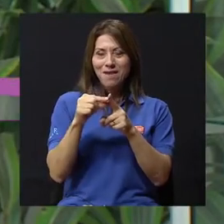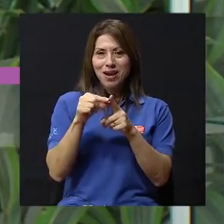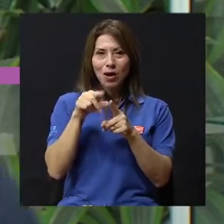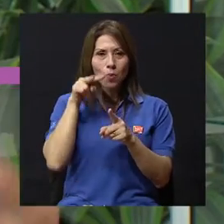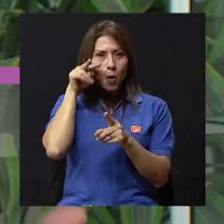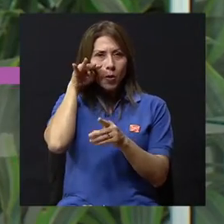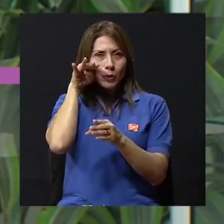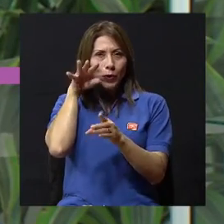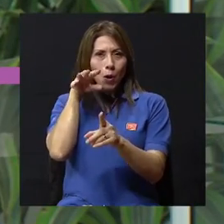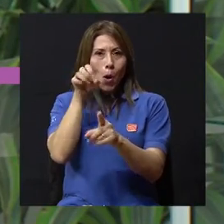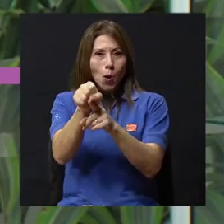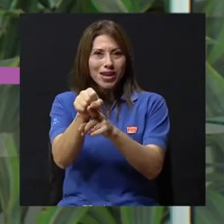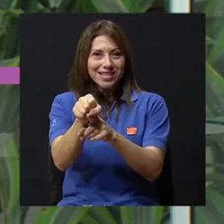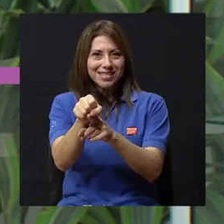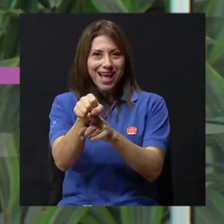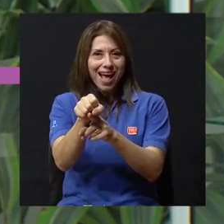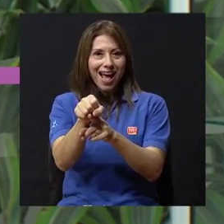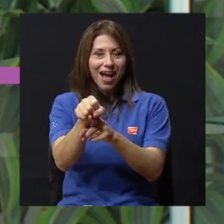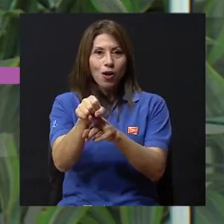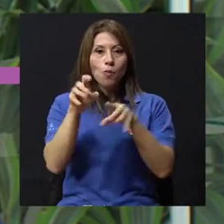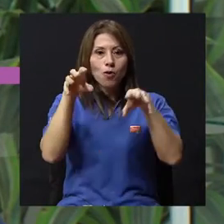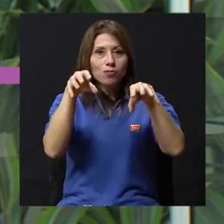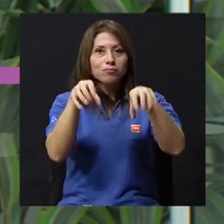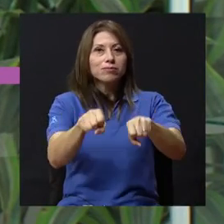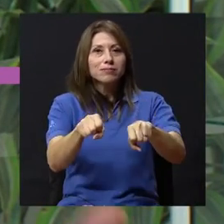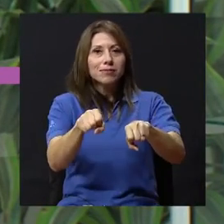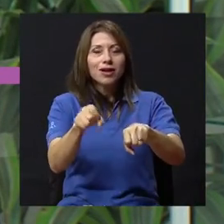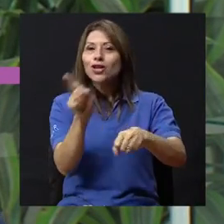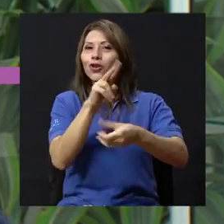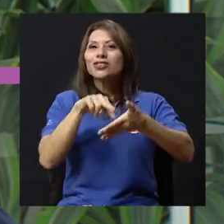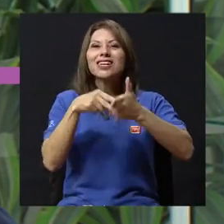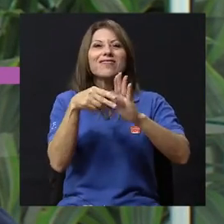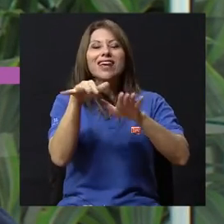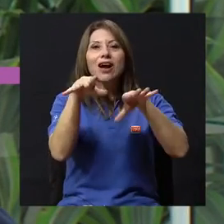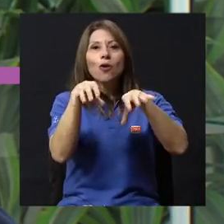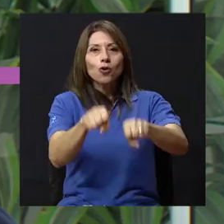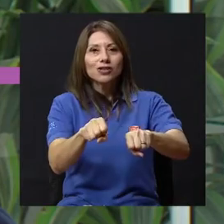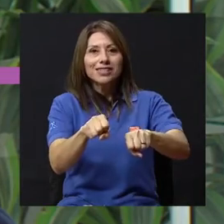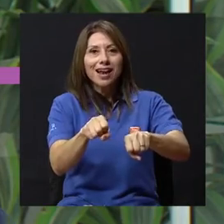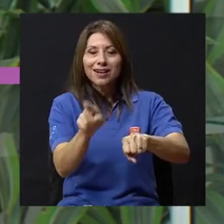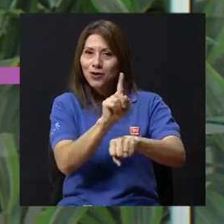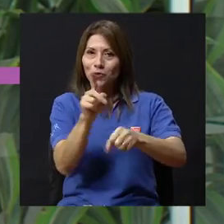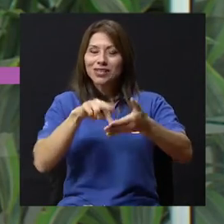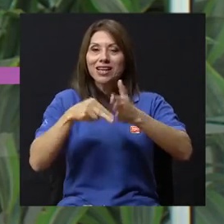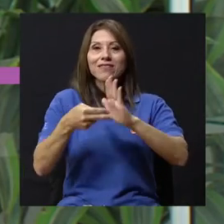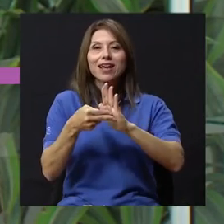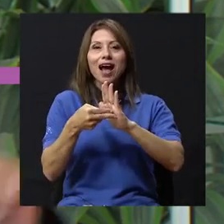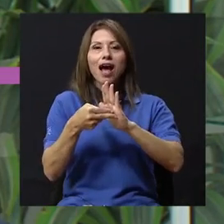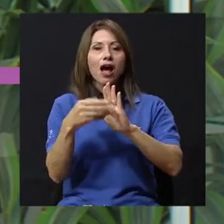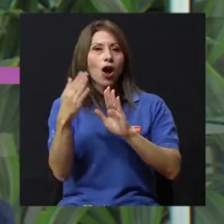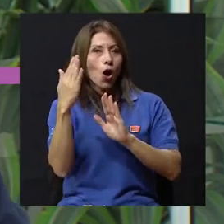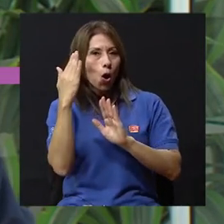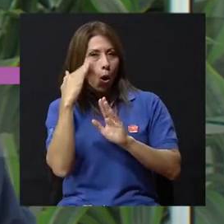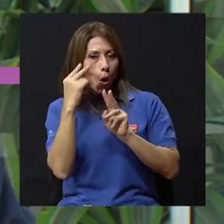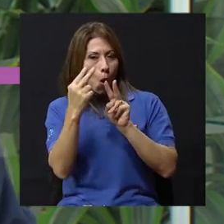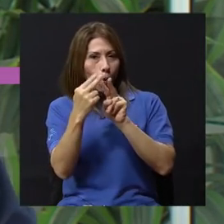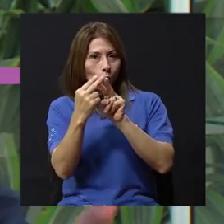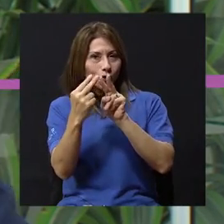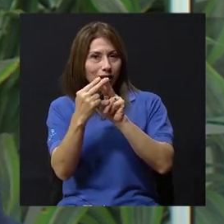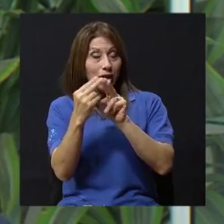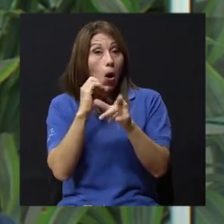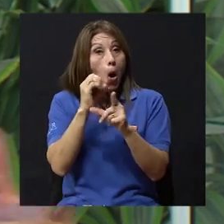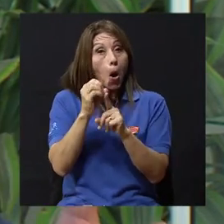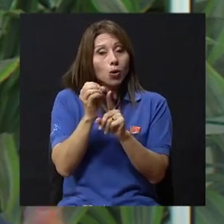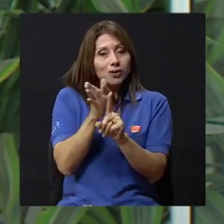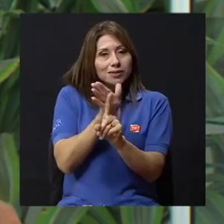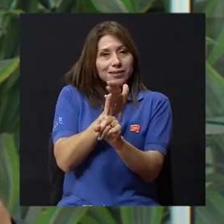nos parece violenta la palabra conquista. No es conquistar, es conocer o seducir, en el buen sentido. Uh-huh.